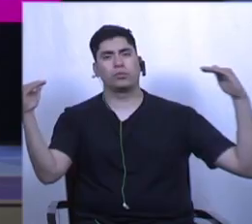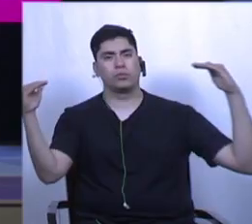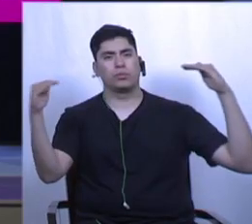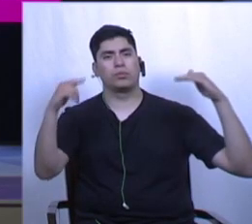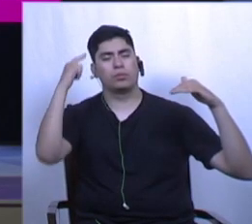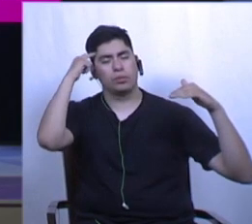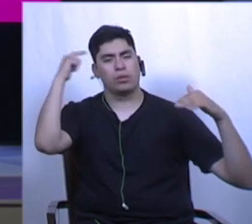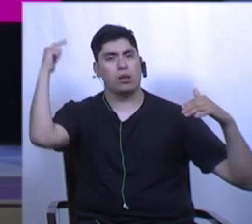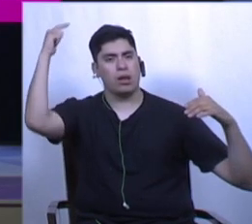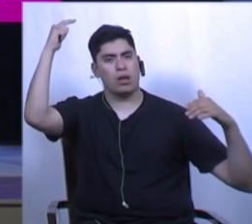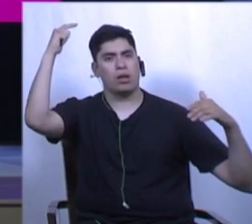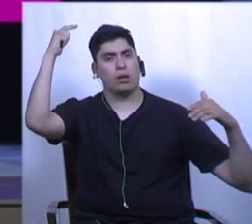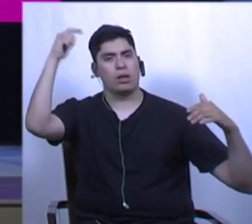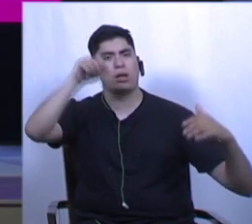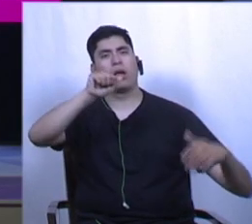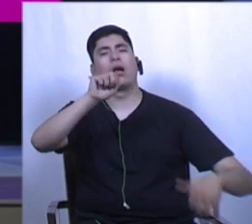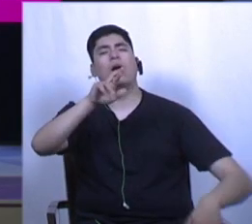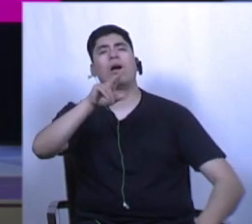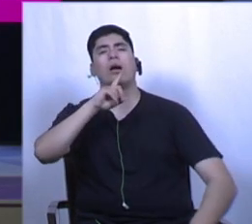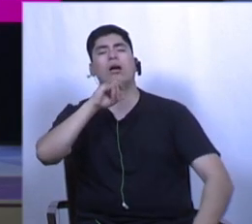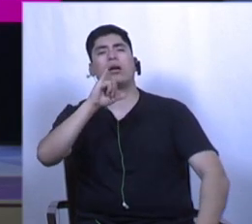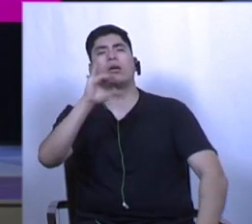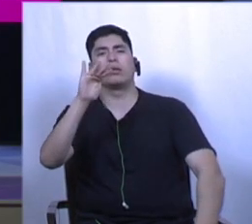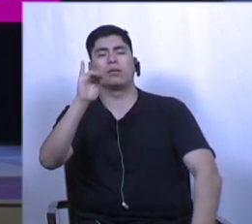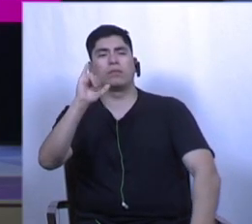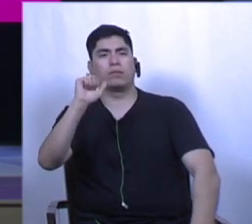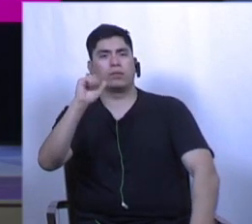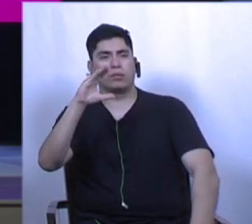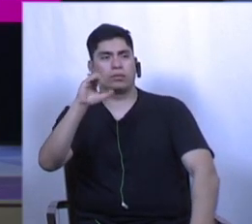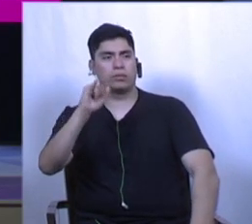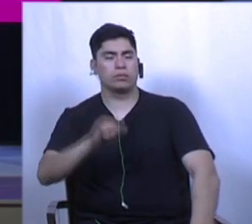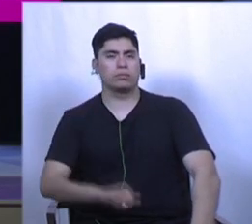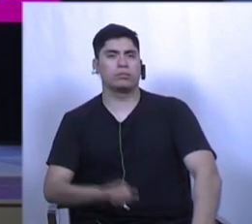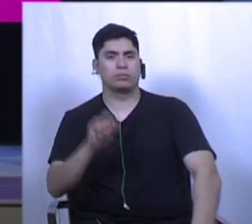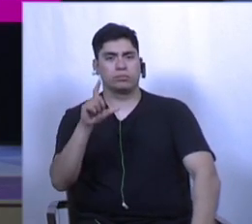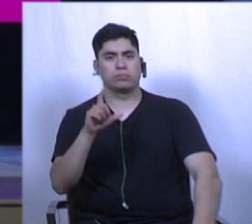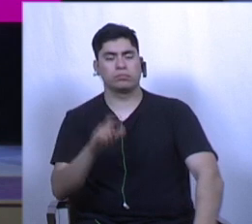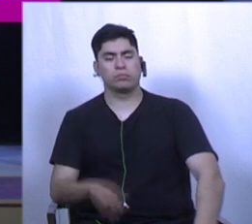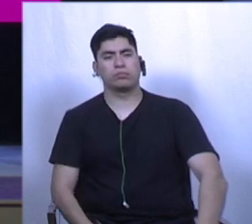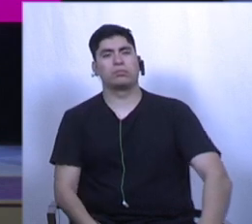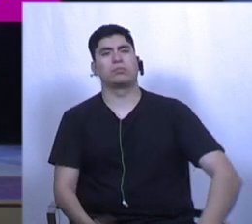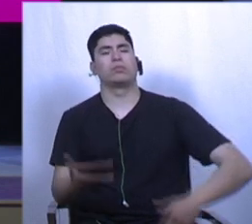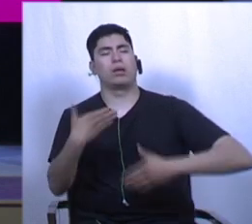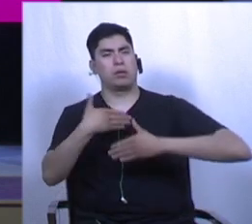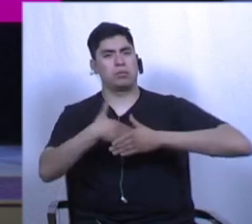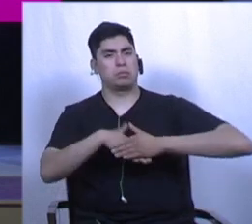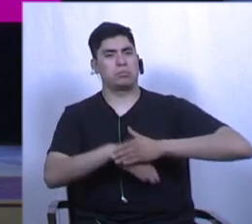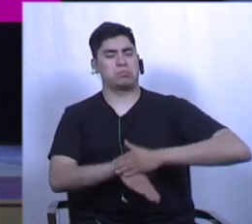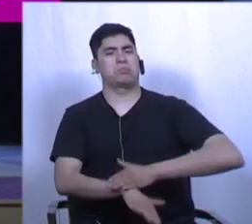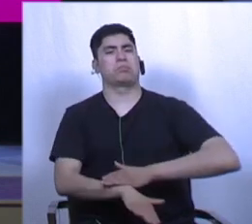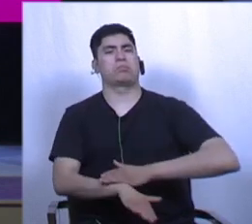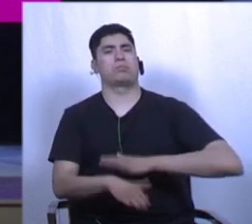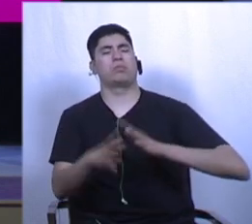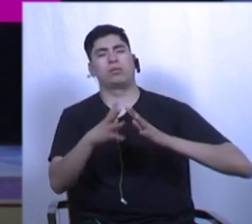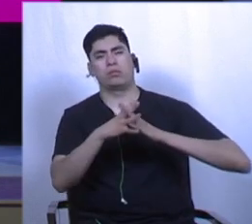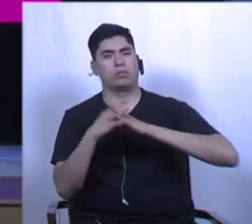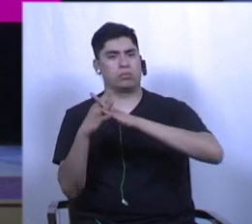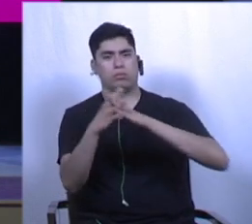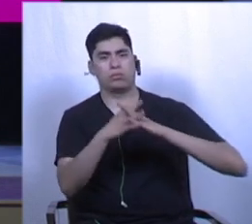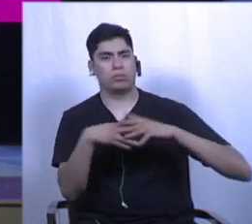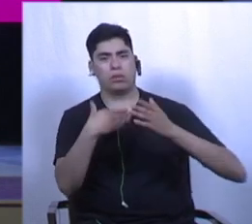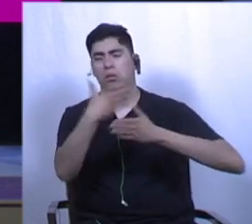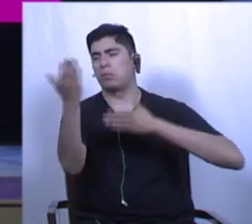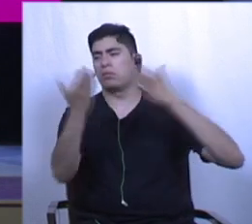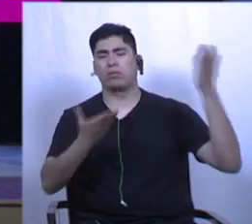IBM. Básicamente, el proyecto intestino estadounidense es algo que queremos esparcir por el mundo y